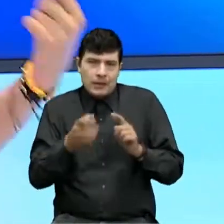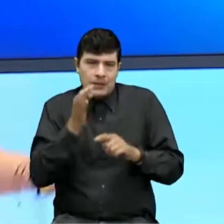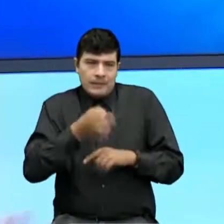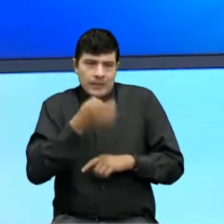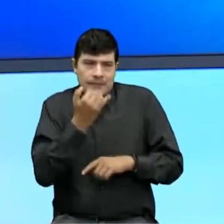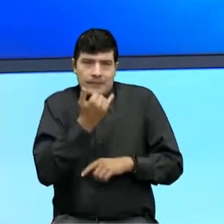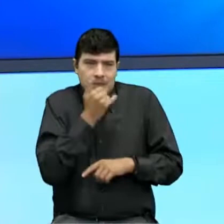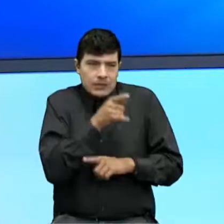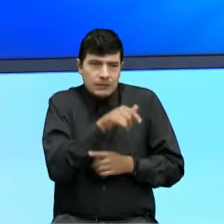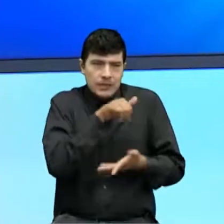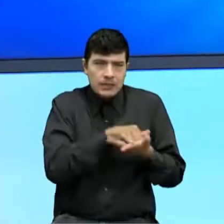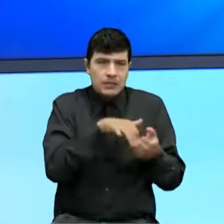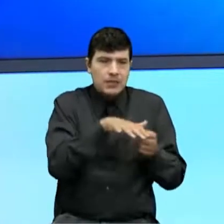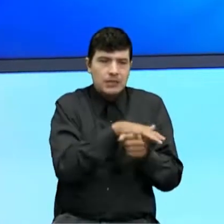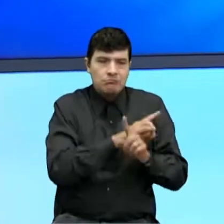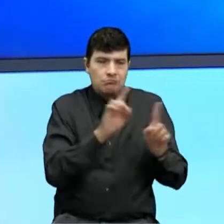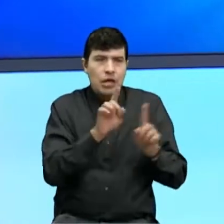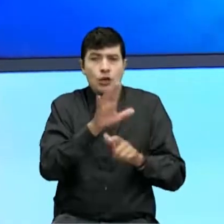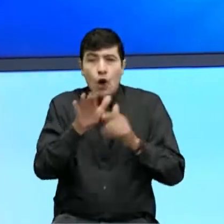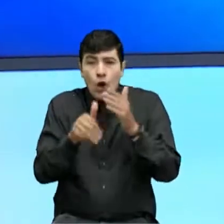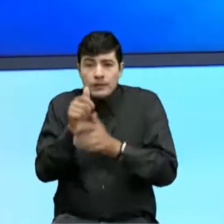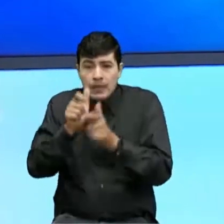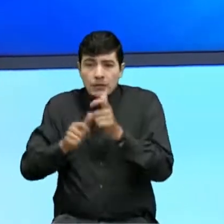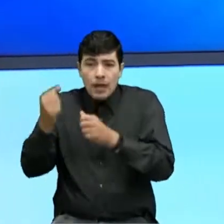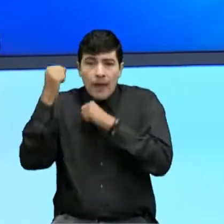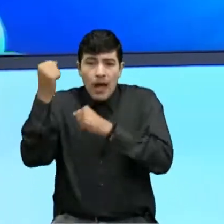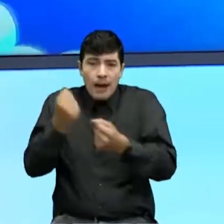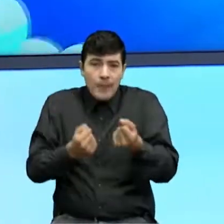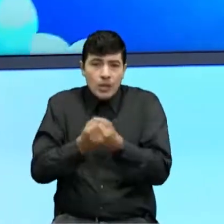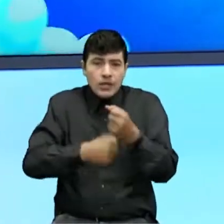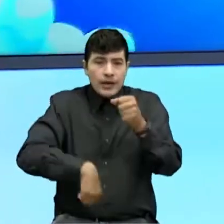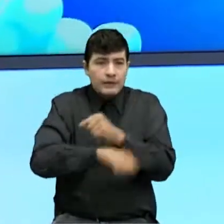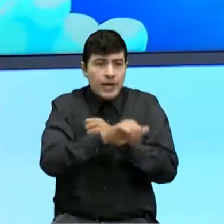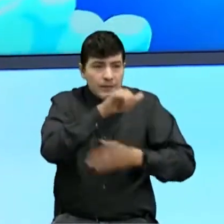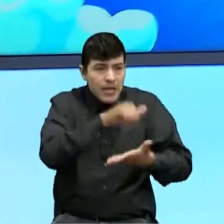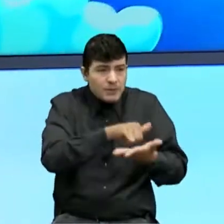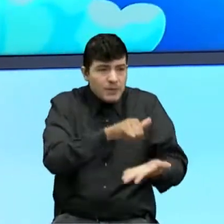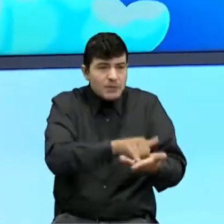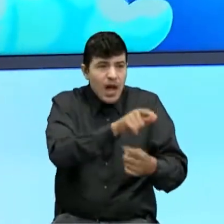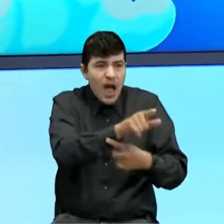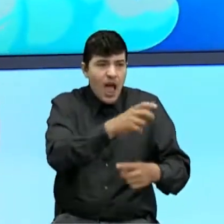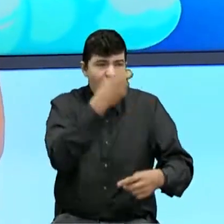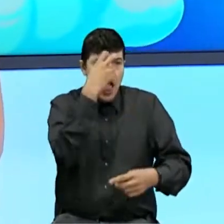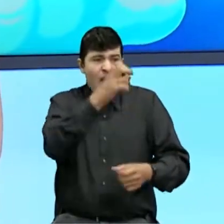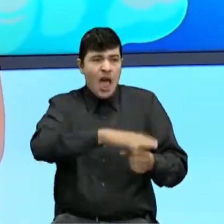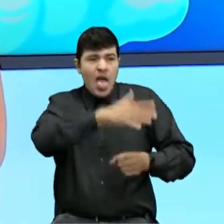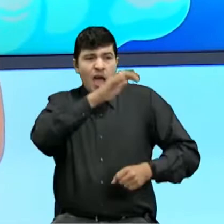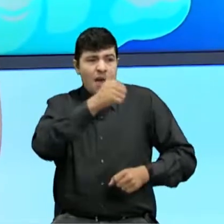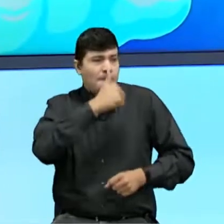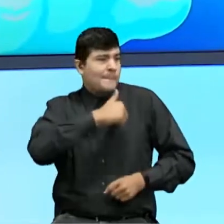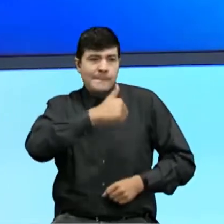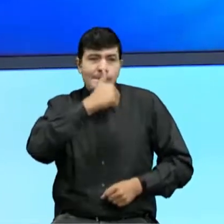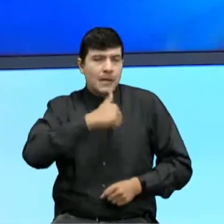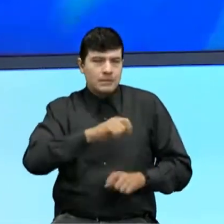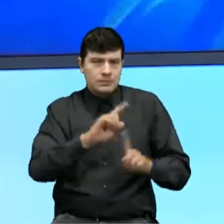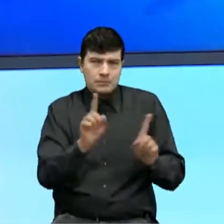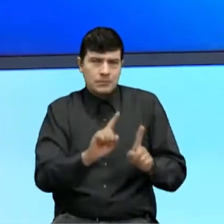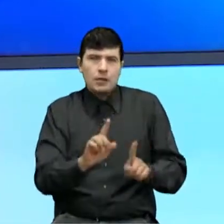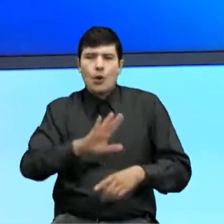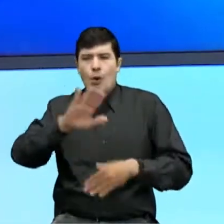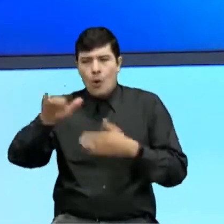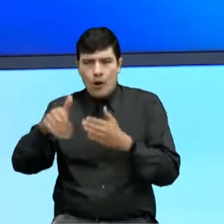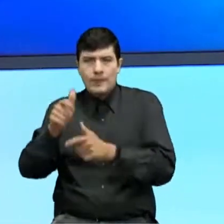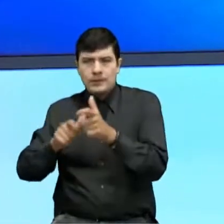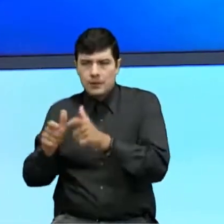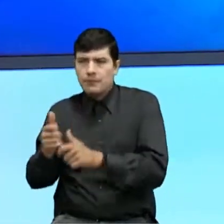por supuesto que todos los hinchas no son de esa forma ni tienen estos niveles de intolerancia, pero sí hay que